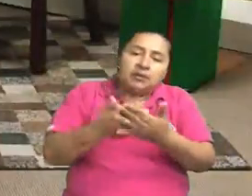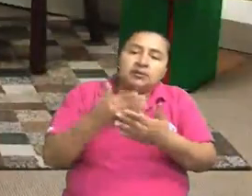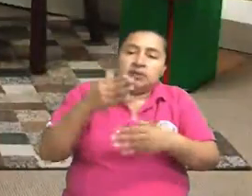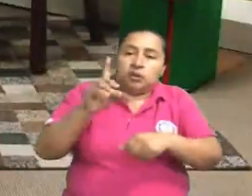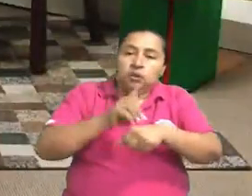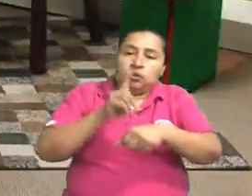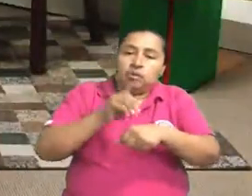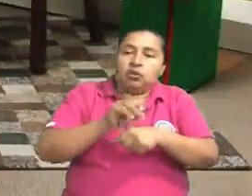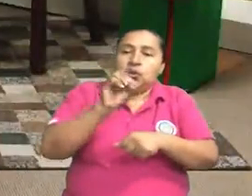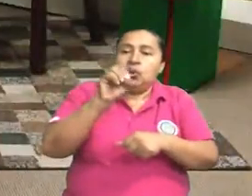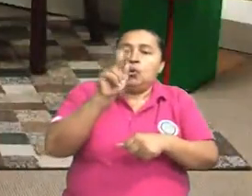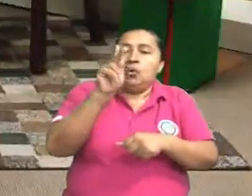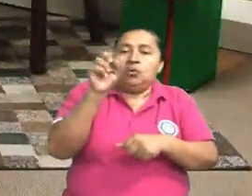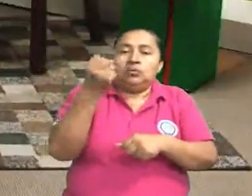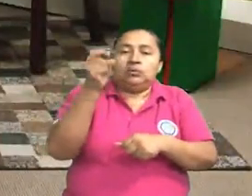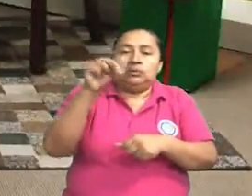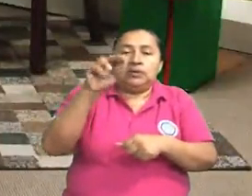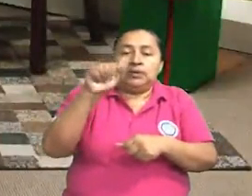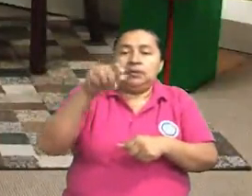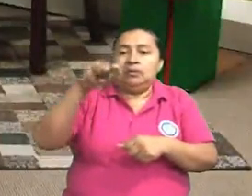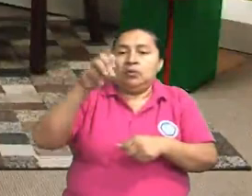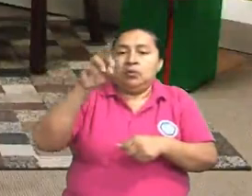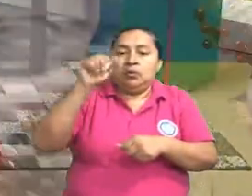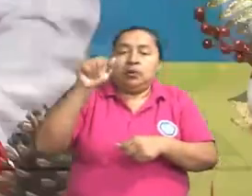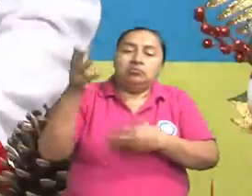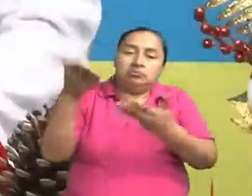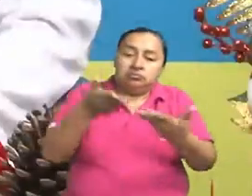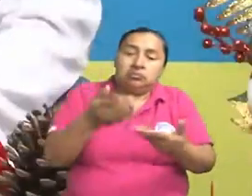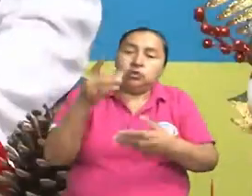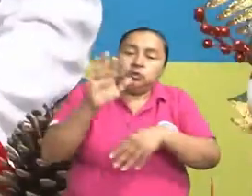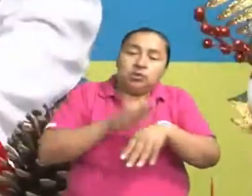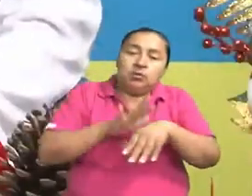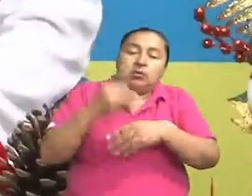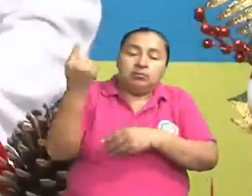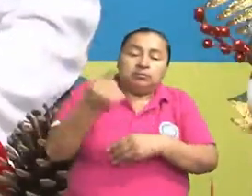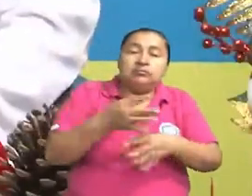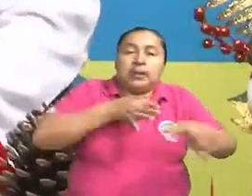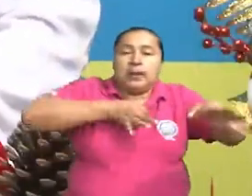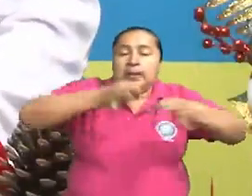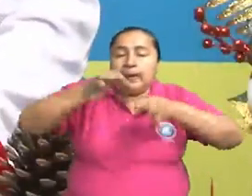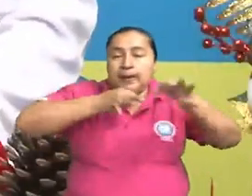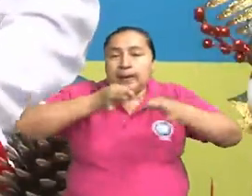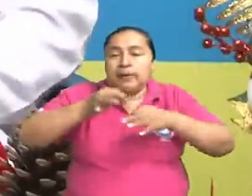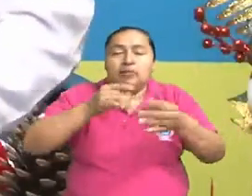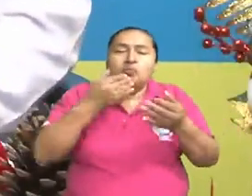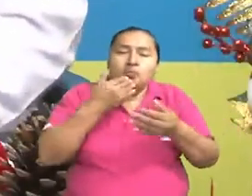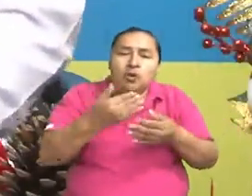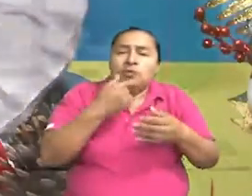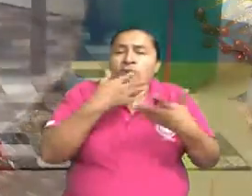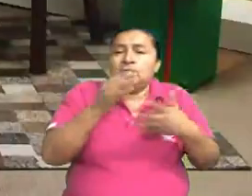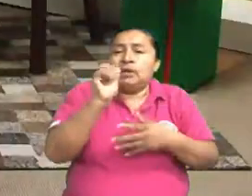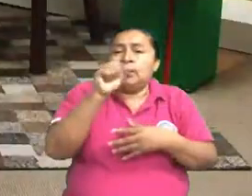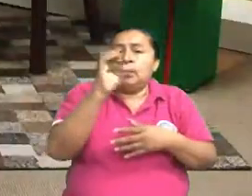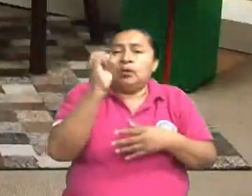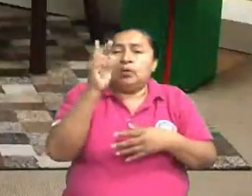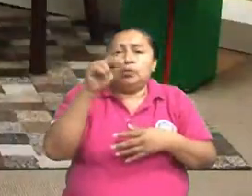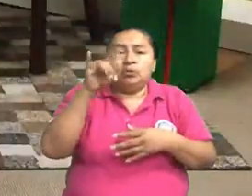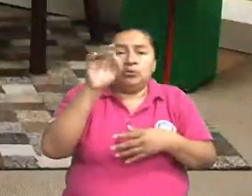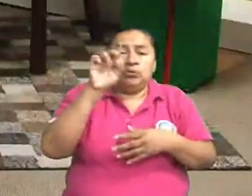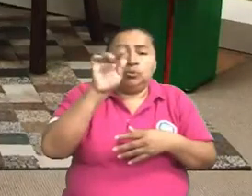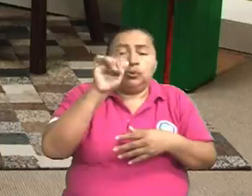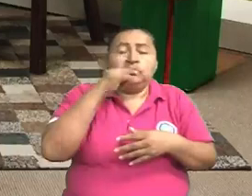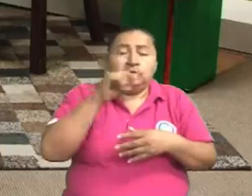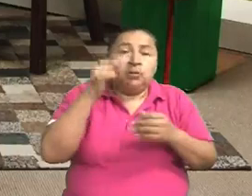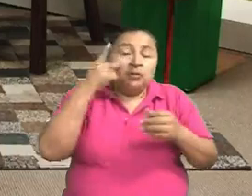doctora Oxana Morán, por su tiempo y habernos instruido sobre los beneficios que da la acupuntura, que está disponible en todas